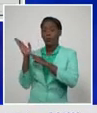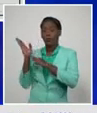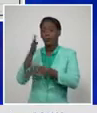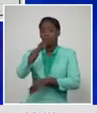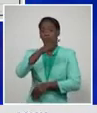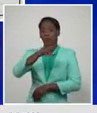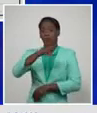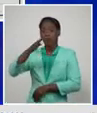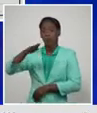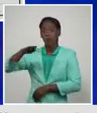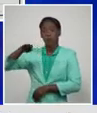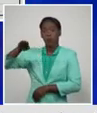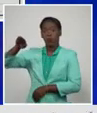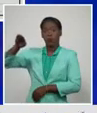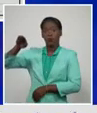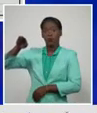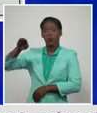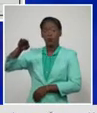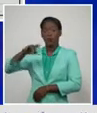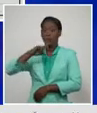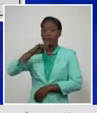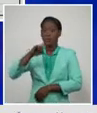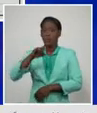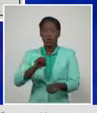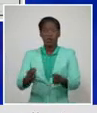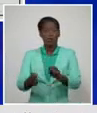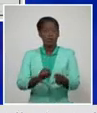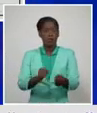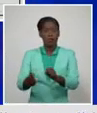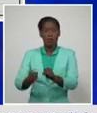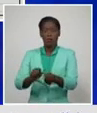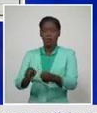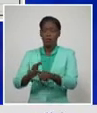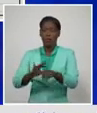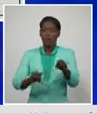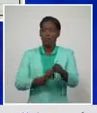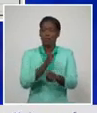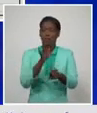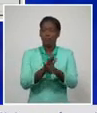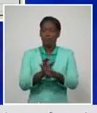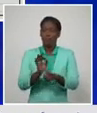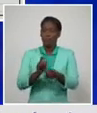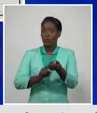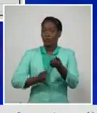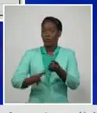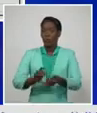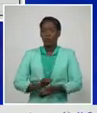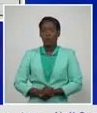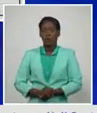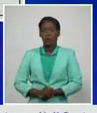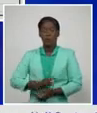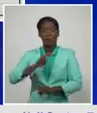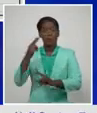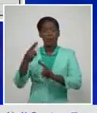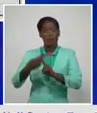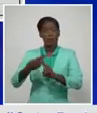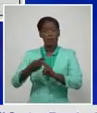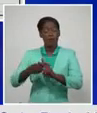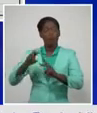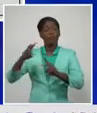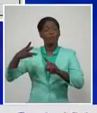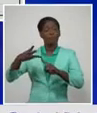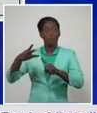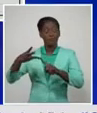que todavía no hay control de la transmisión en el territorio, y vayamos a la cabeza con la tasa